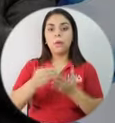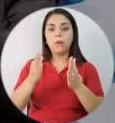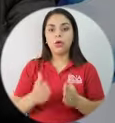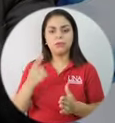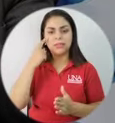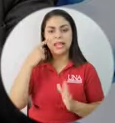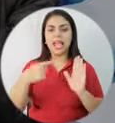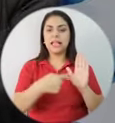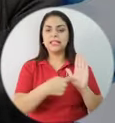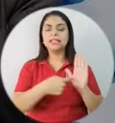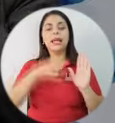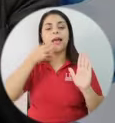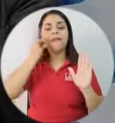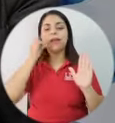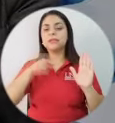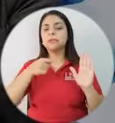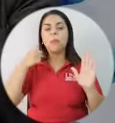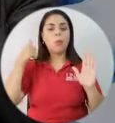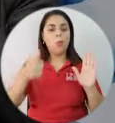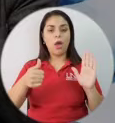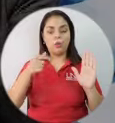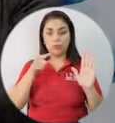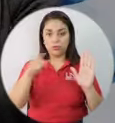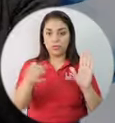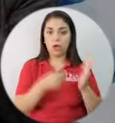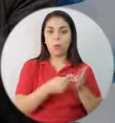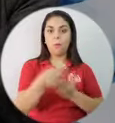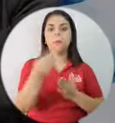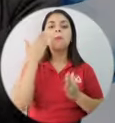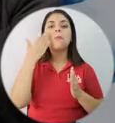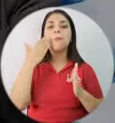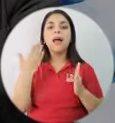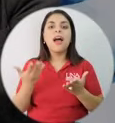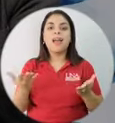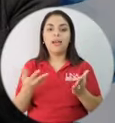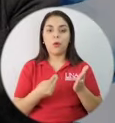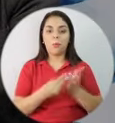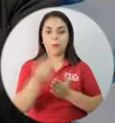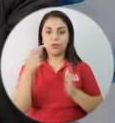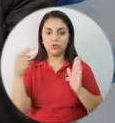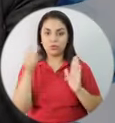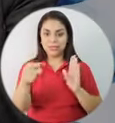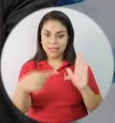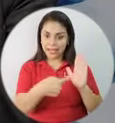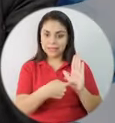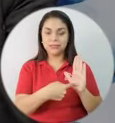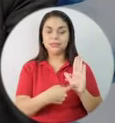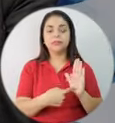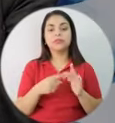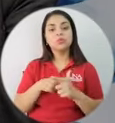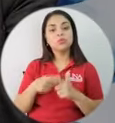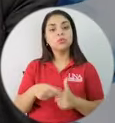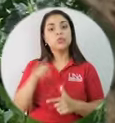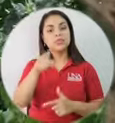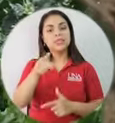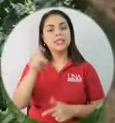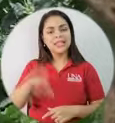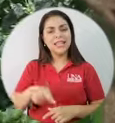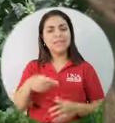transmitirle por qué este café es bueno para mí, por qué tengo que consumirlo. Y entonces, a partir de